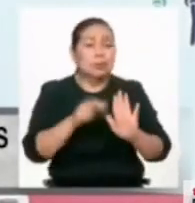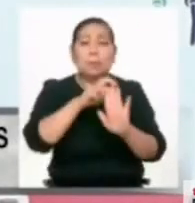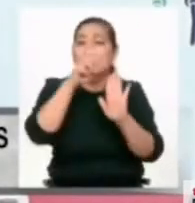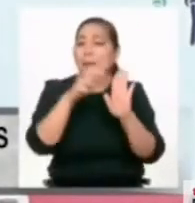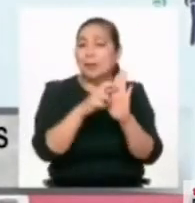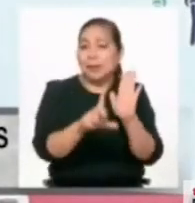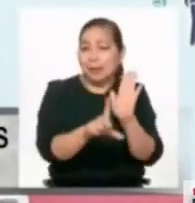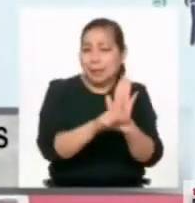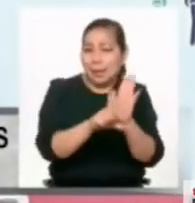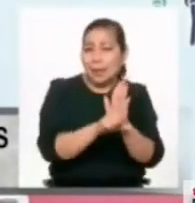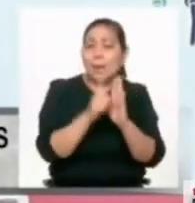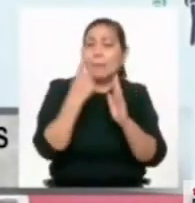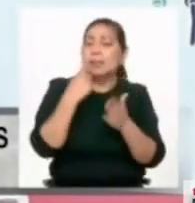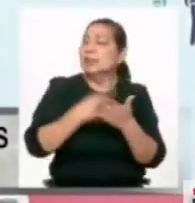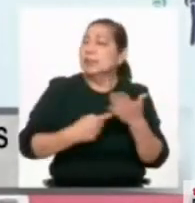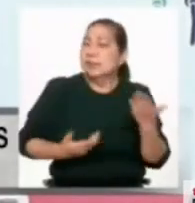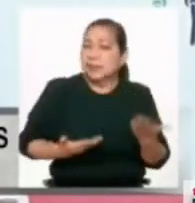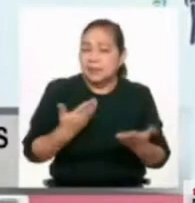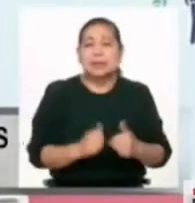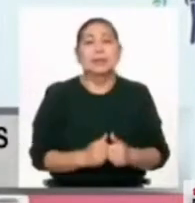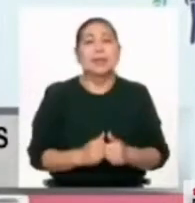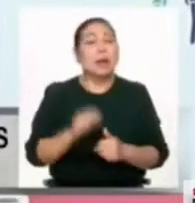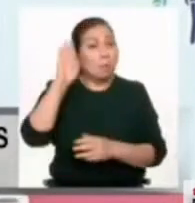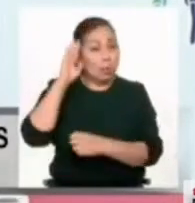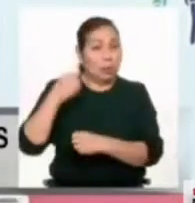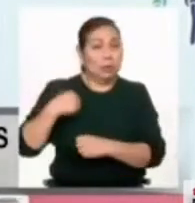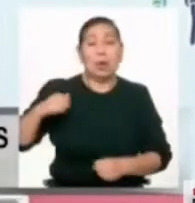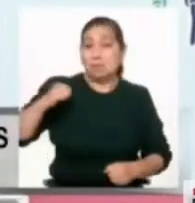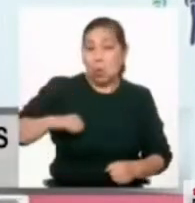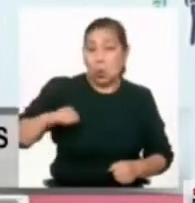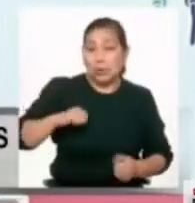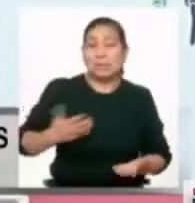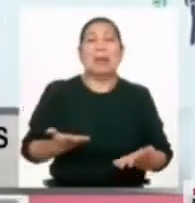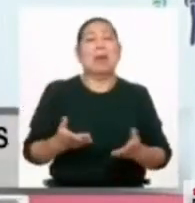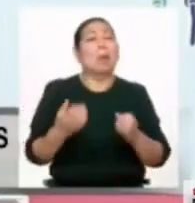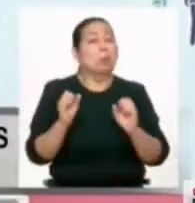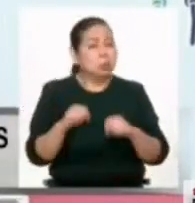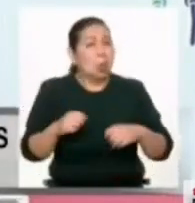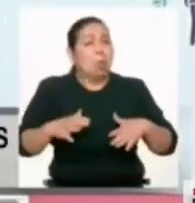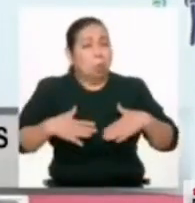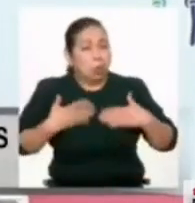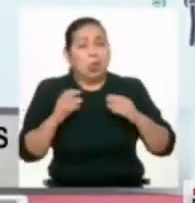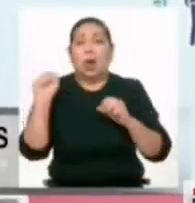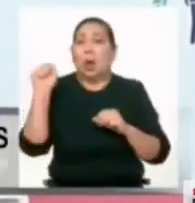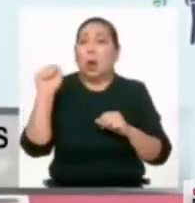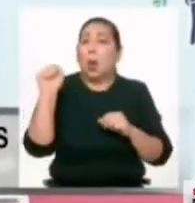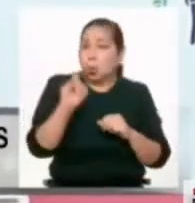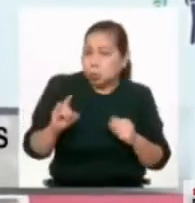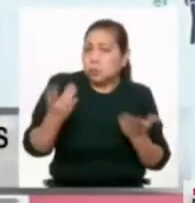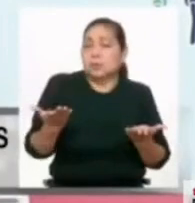un proyecto de ley para que la policía municipal, los serenos, puedan